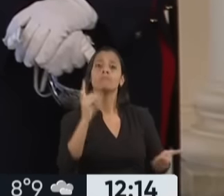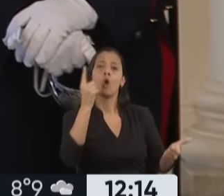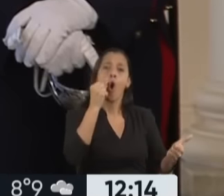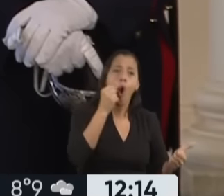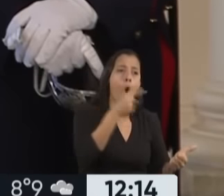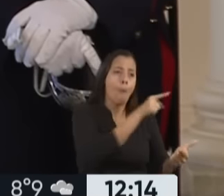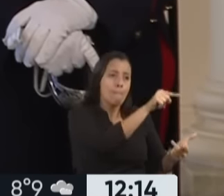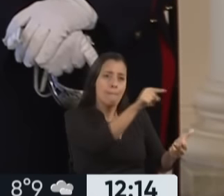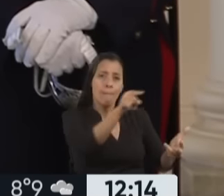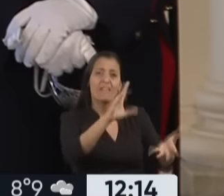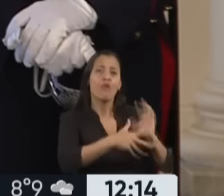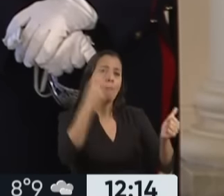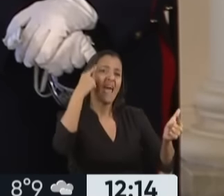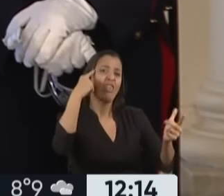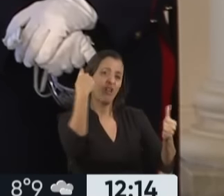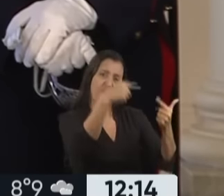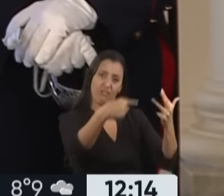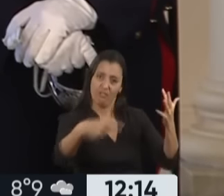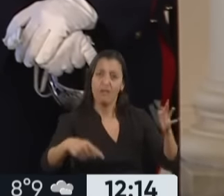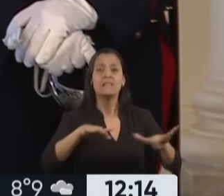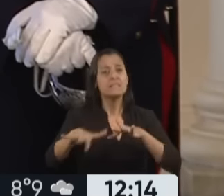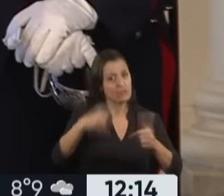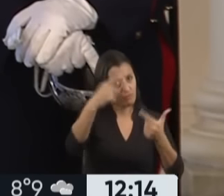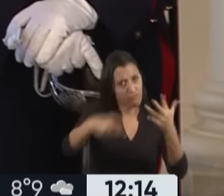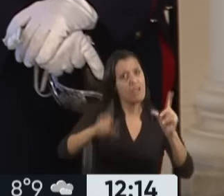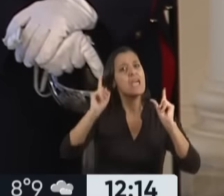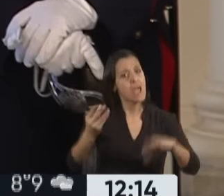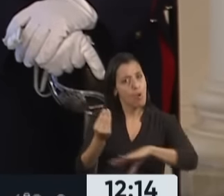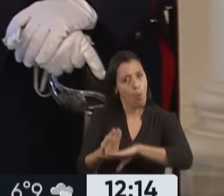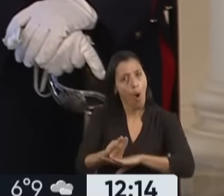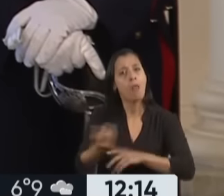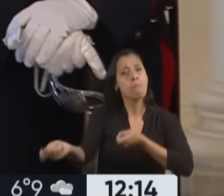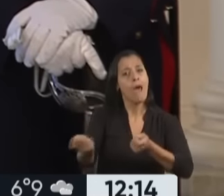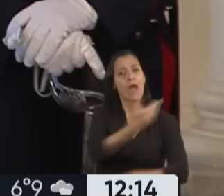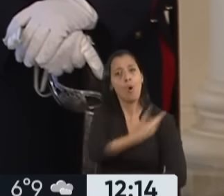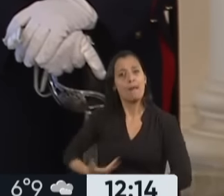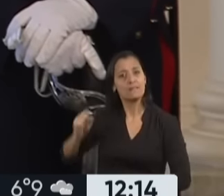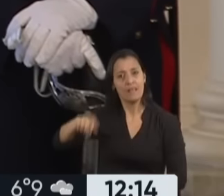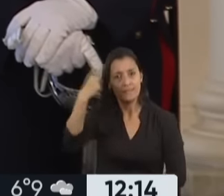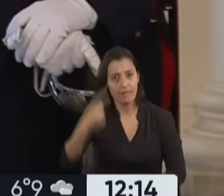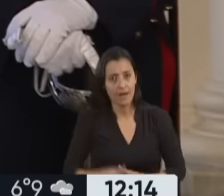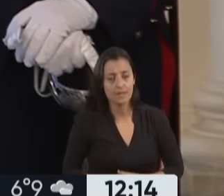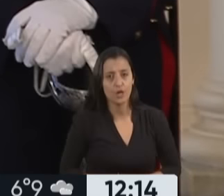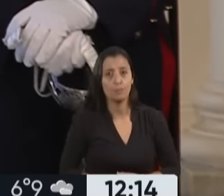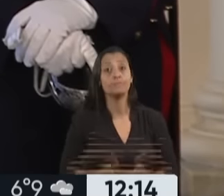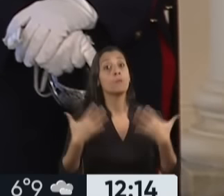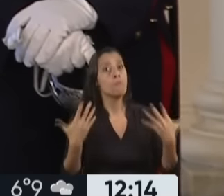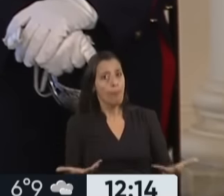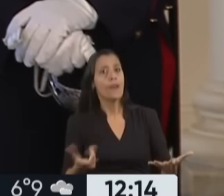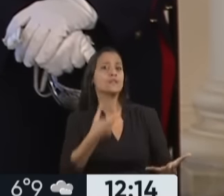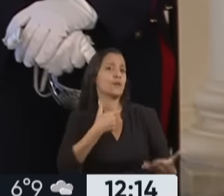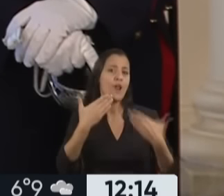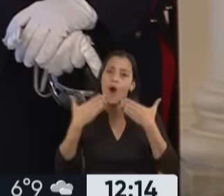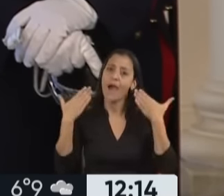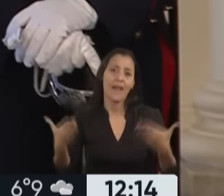orientaciones diferentes y en situaciones diversas ejercieron la presidencia de la nación. Es por esto que le